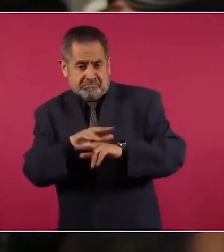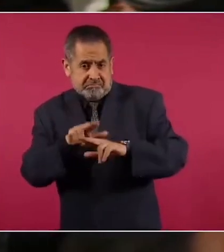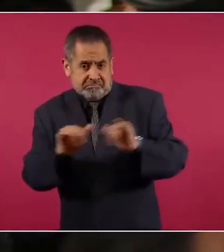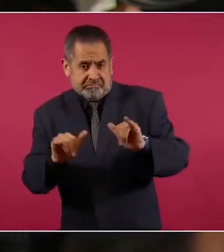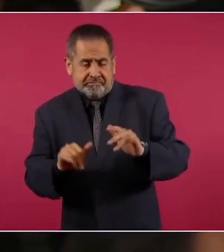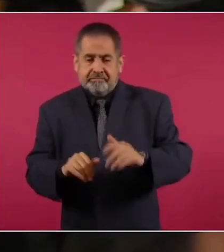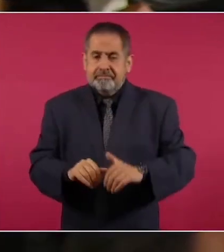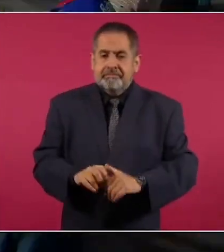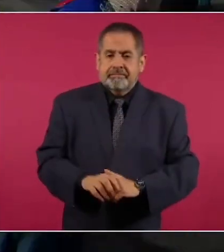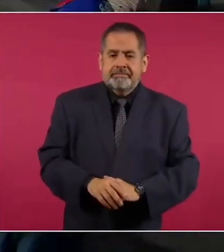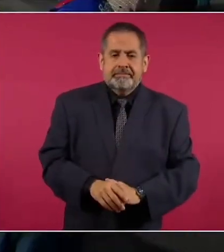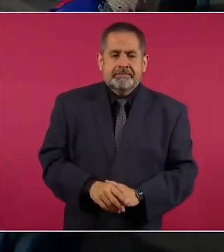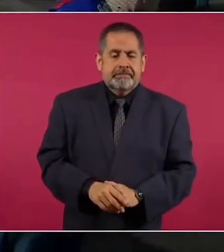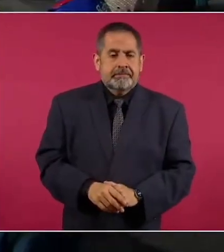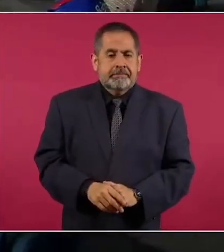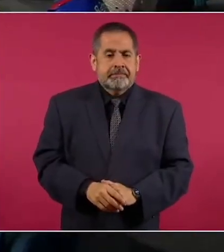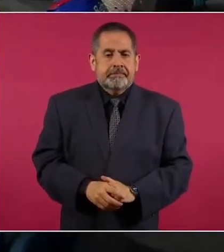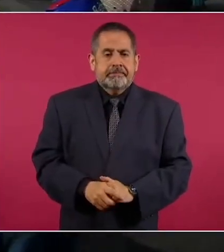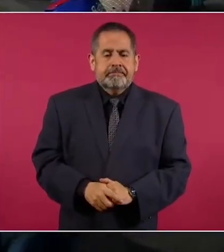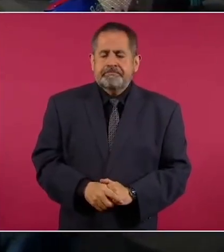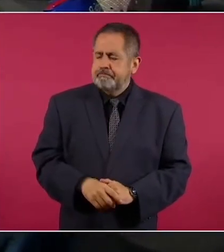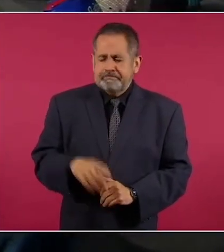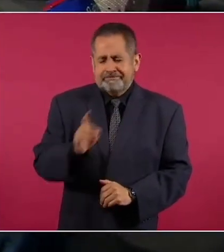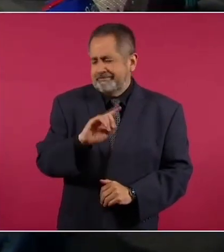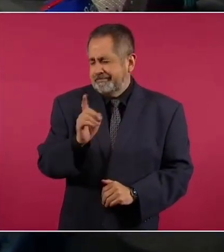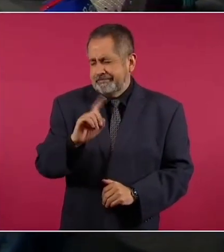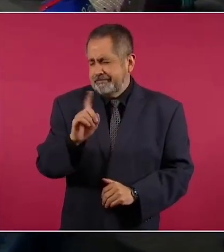que ellos tienen